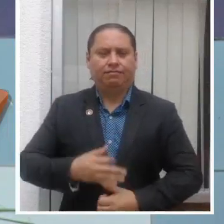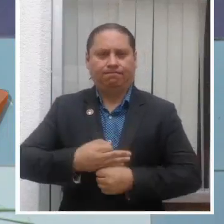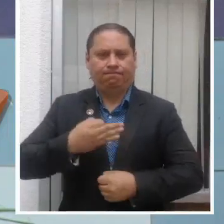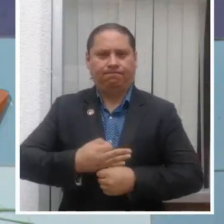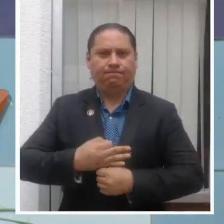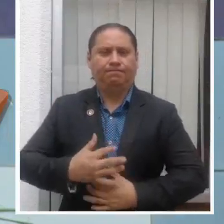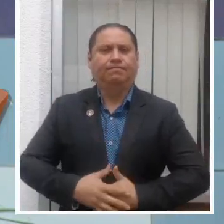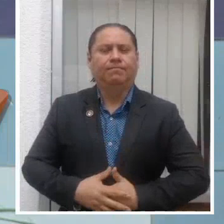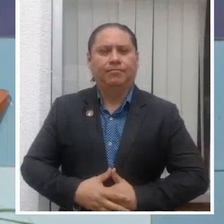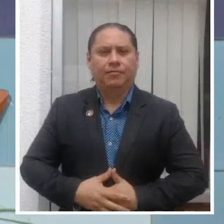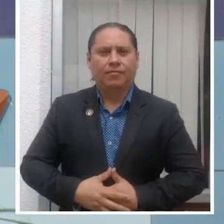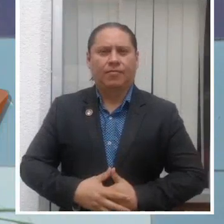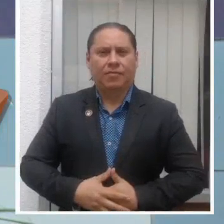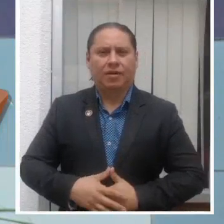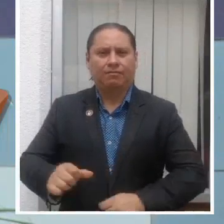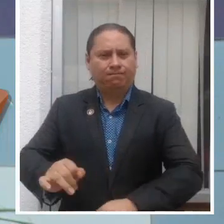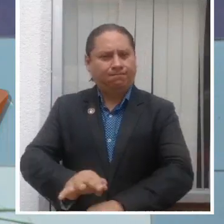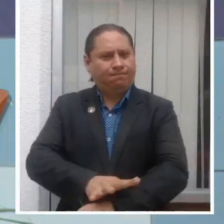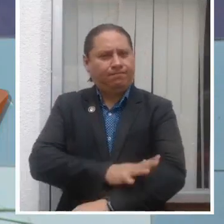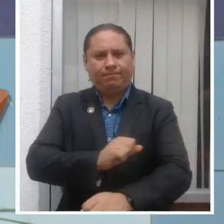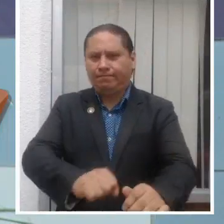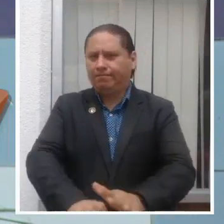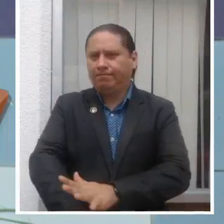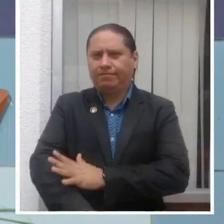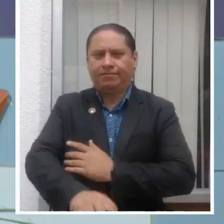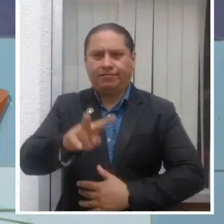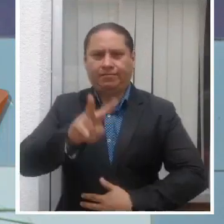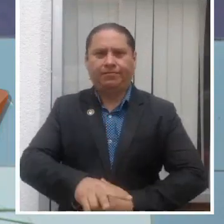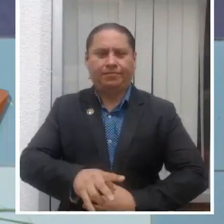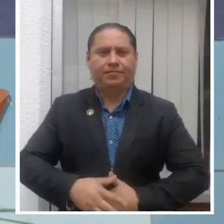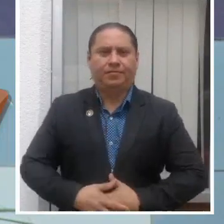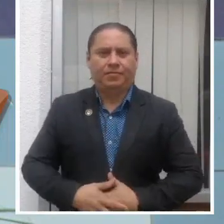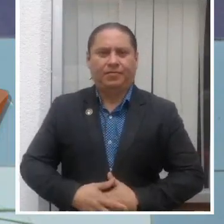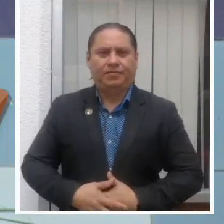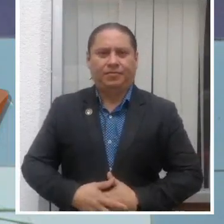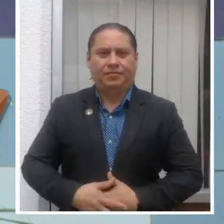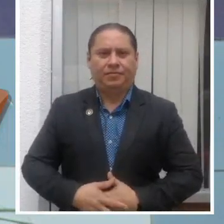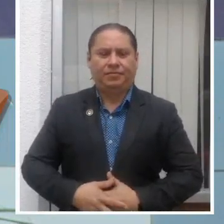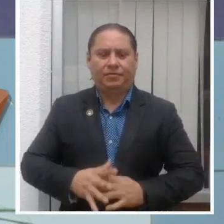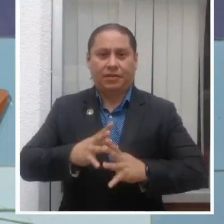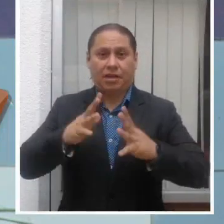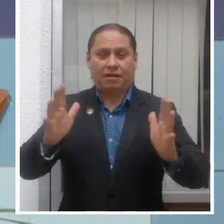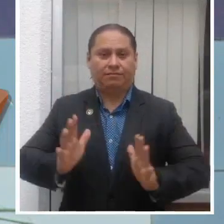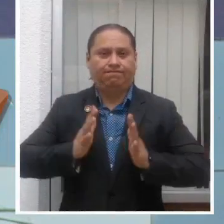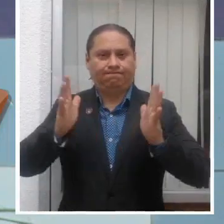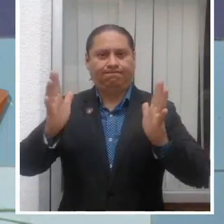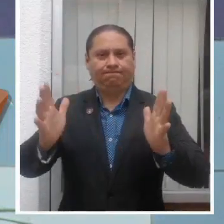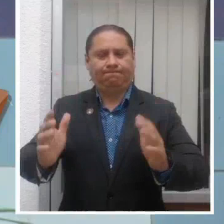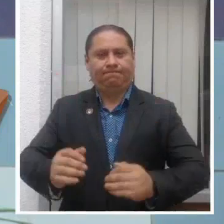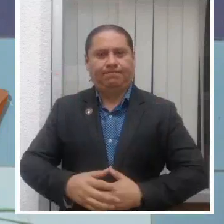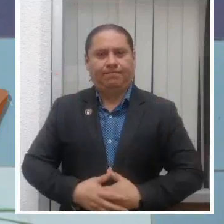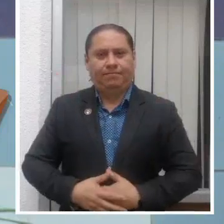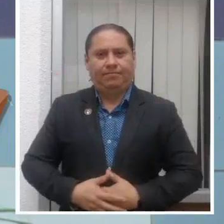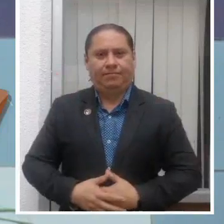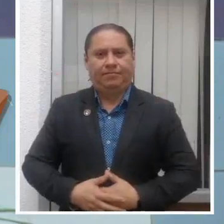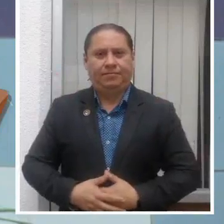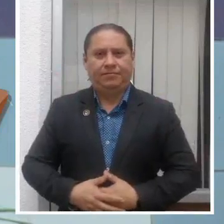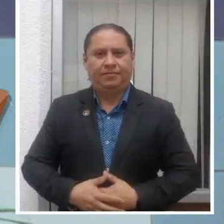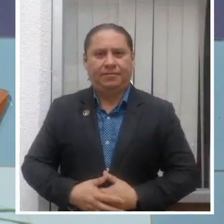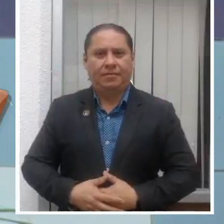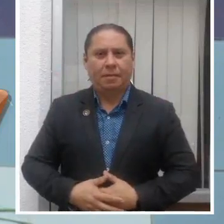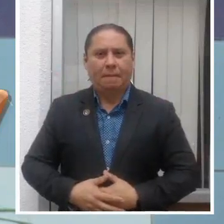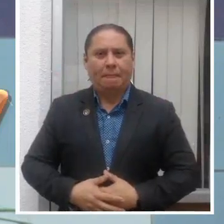momento tan emotivo para mí. Para mí fue una gran sorpresa que de momento si me